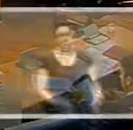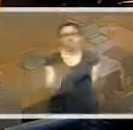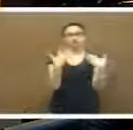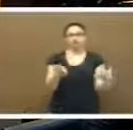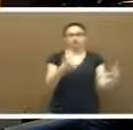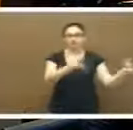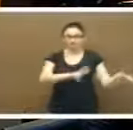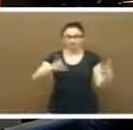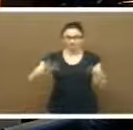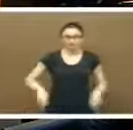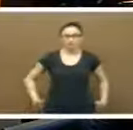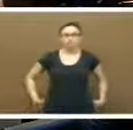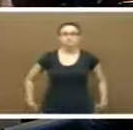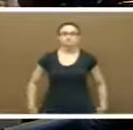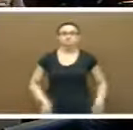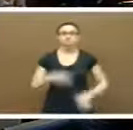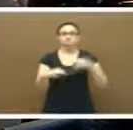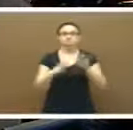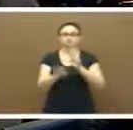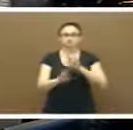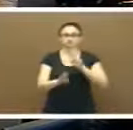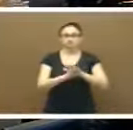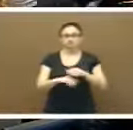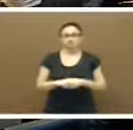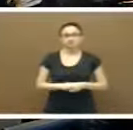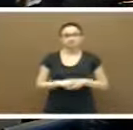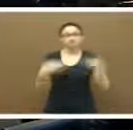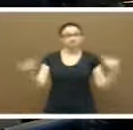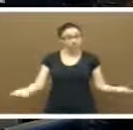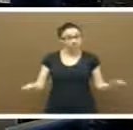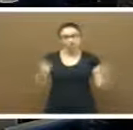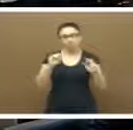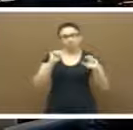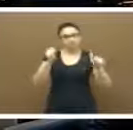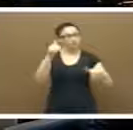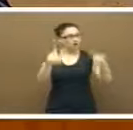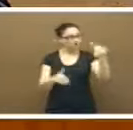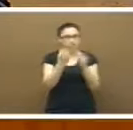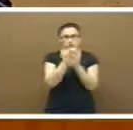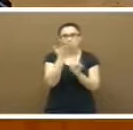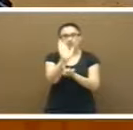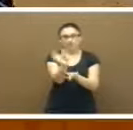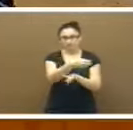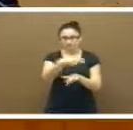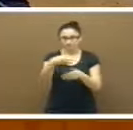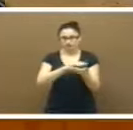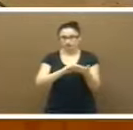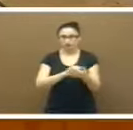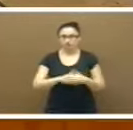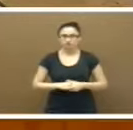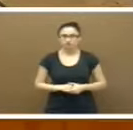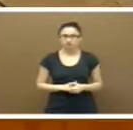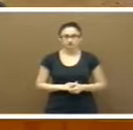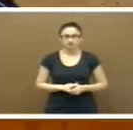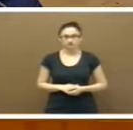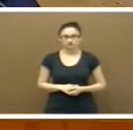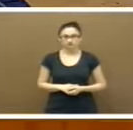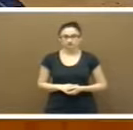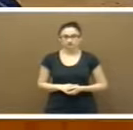En sus escaños, reanudamos la sesión plenaria para proceder a las votaciones de las propuestas de resolución.